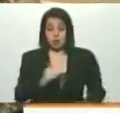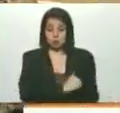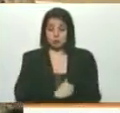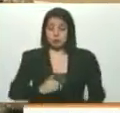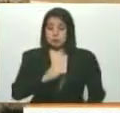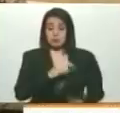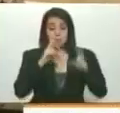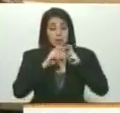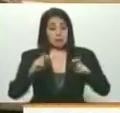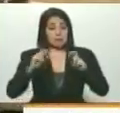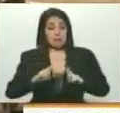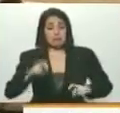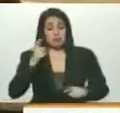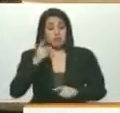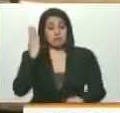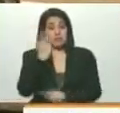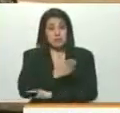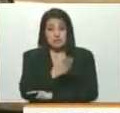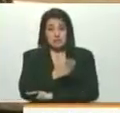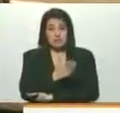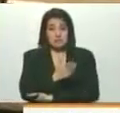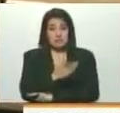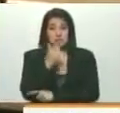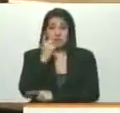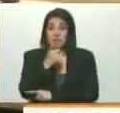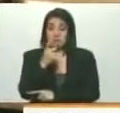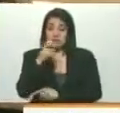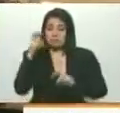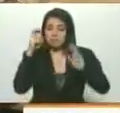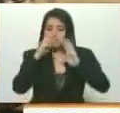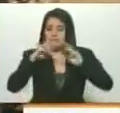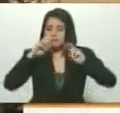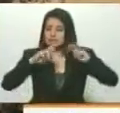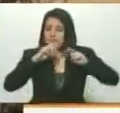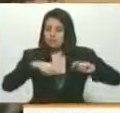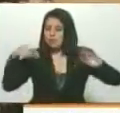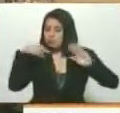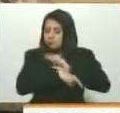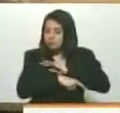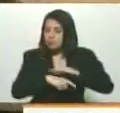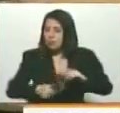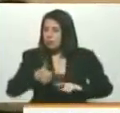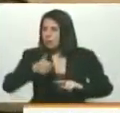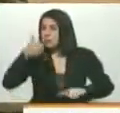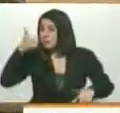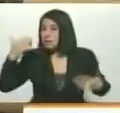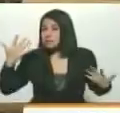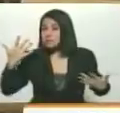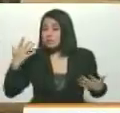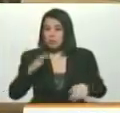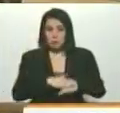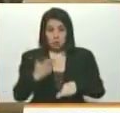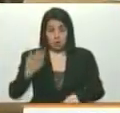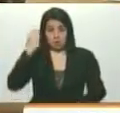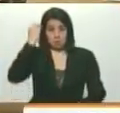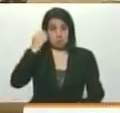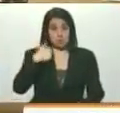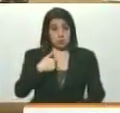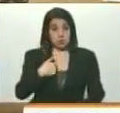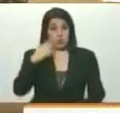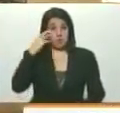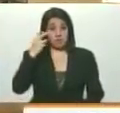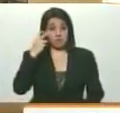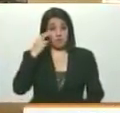haber una investigación penal y además debería averiguar un poquito más digo yo aquí no someto al fiscal